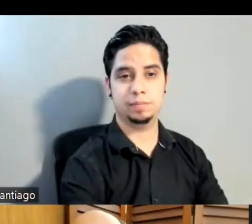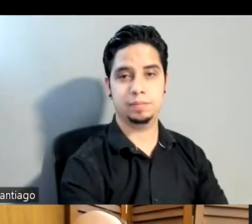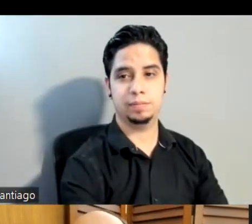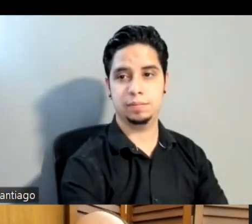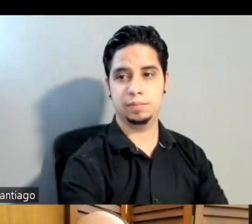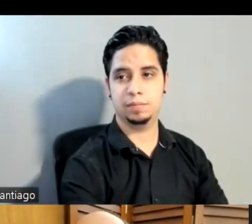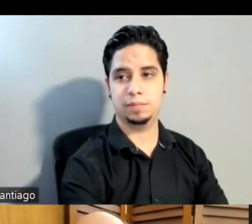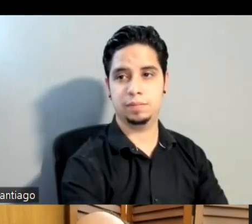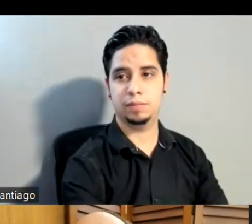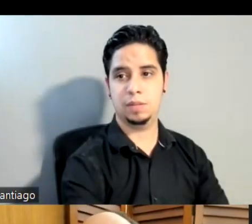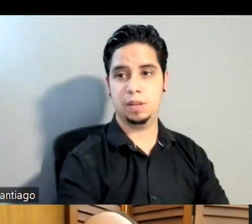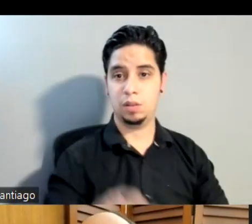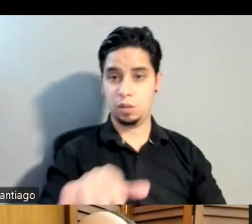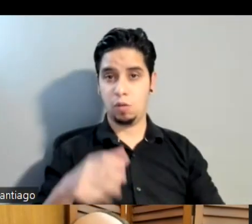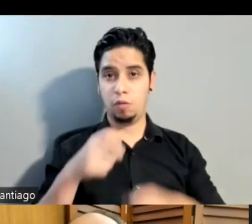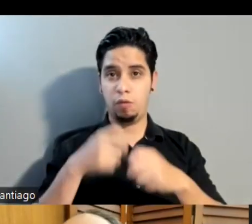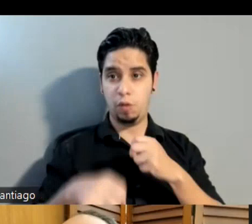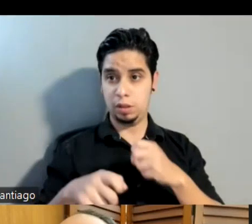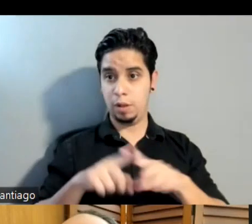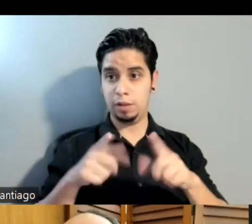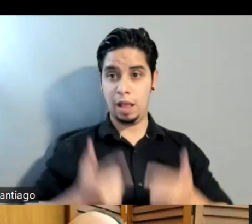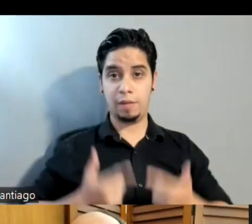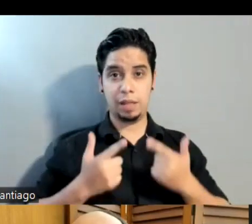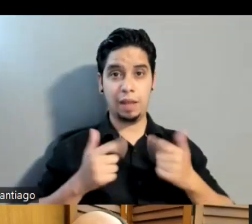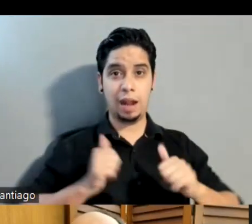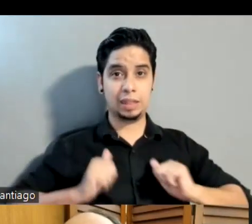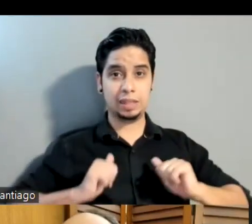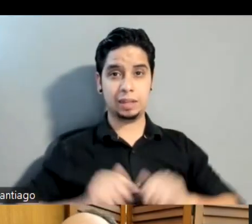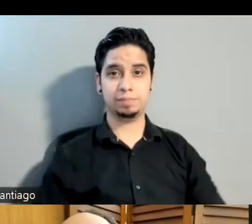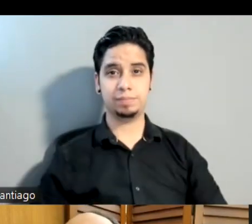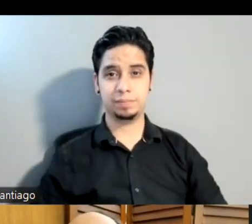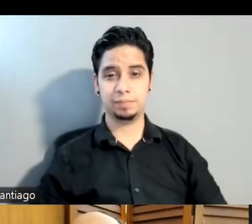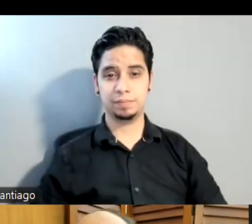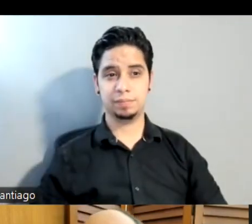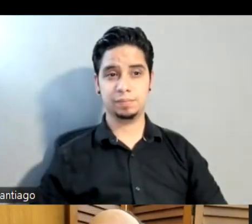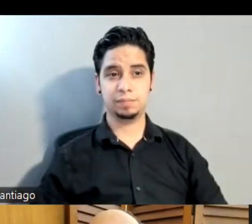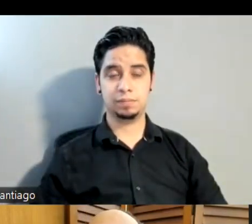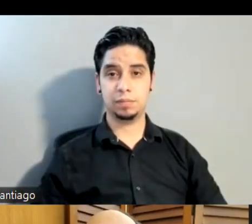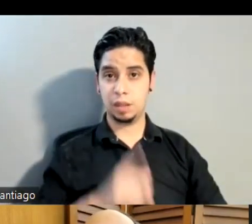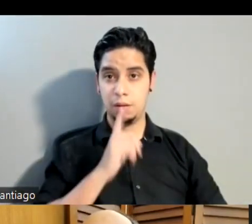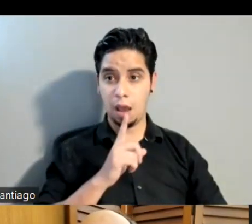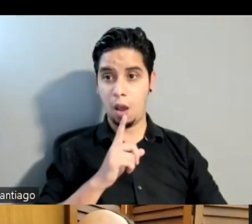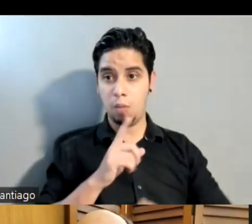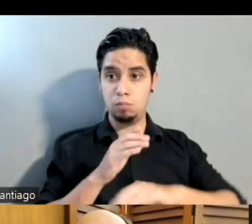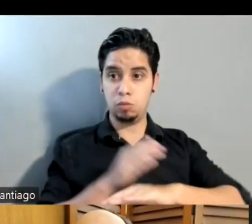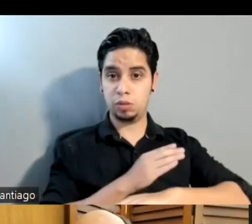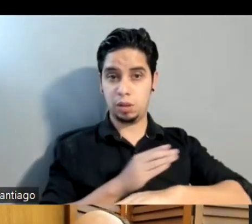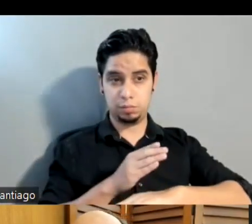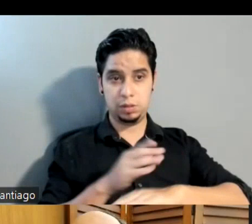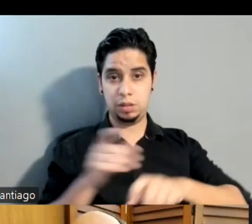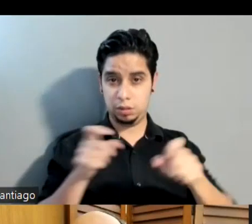artista. Y bailando, que esto está, es un musical, así que... No. Viendo otra pieza,